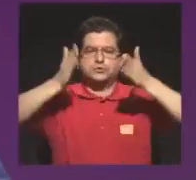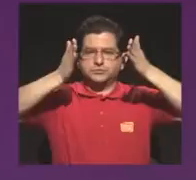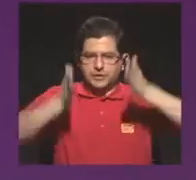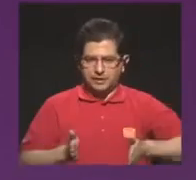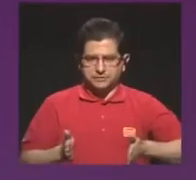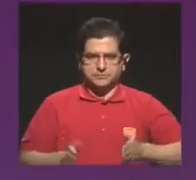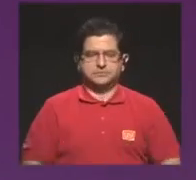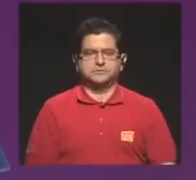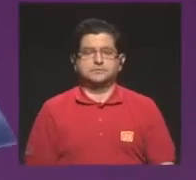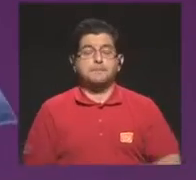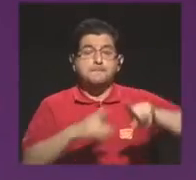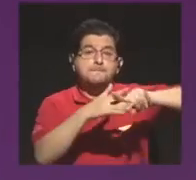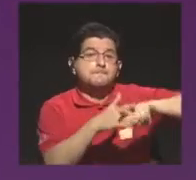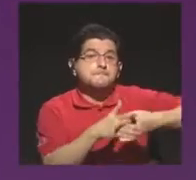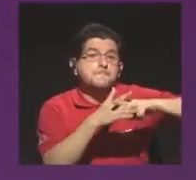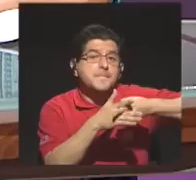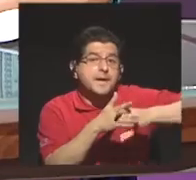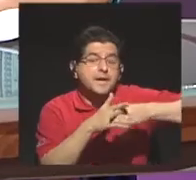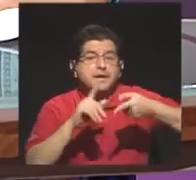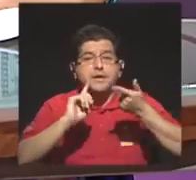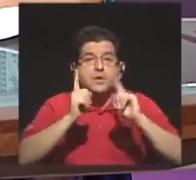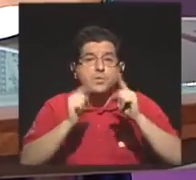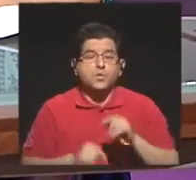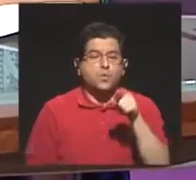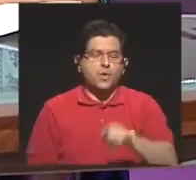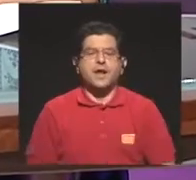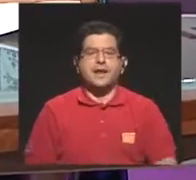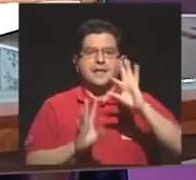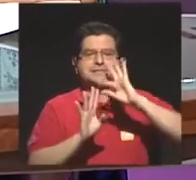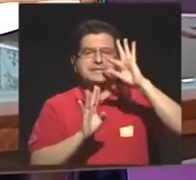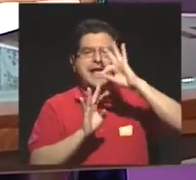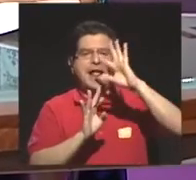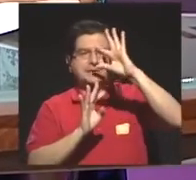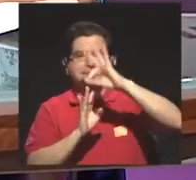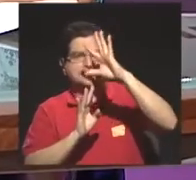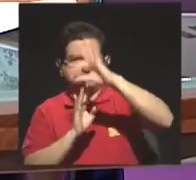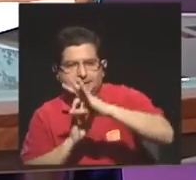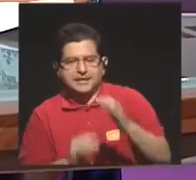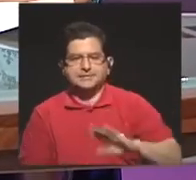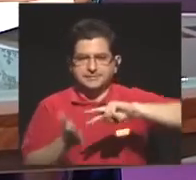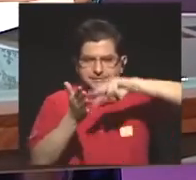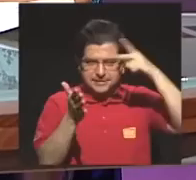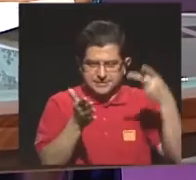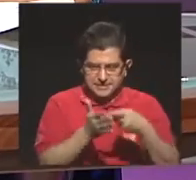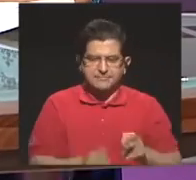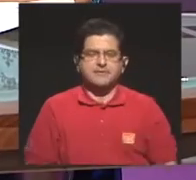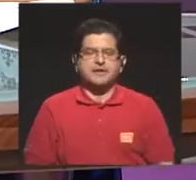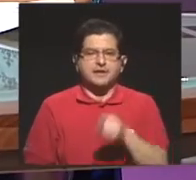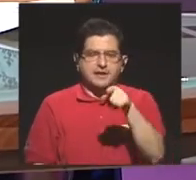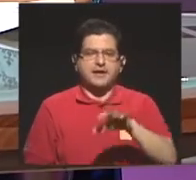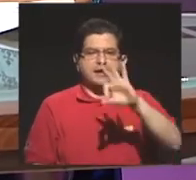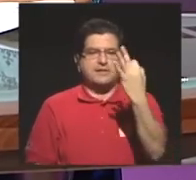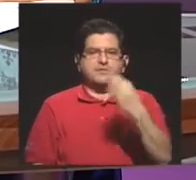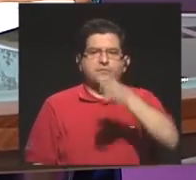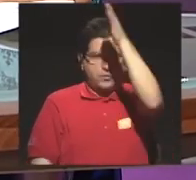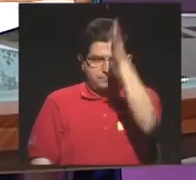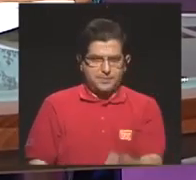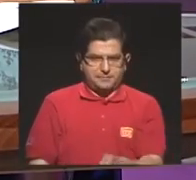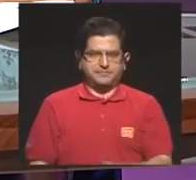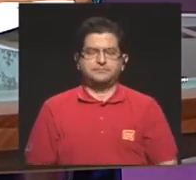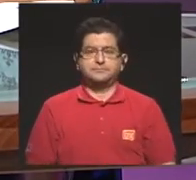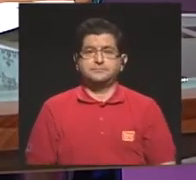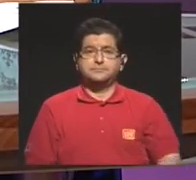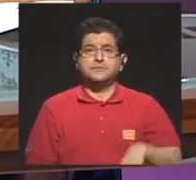candidaturas y como mecanismo, el mecanismo de alternancia, es decir, de manera vertical. Si bien es